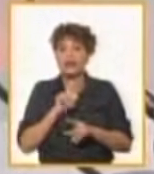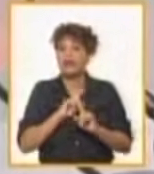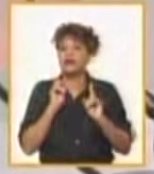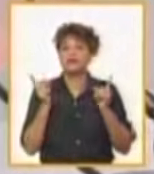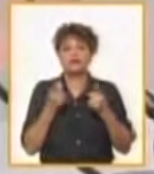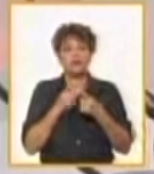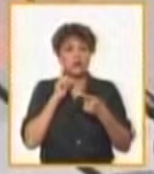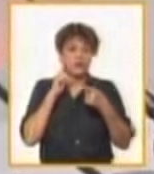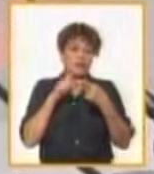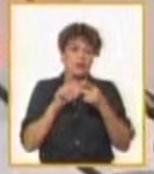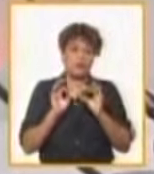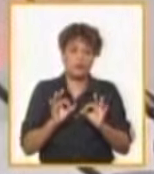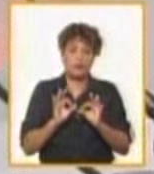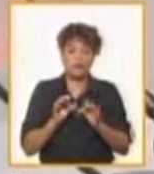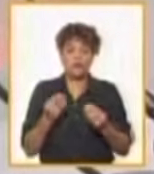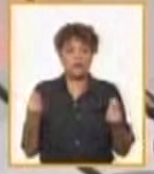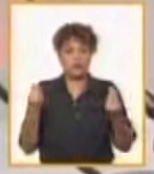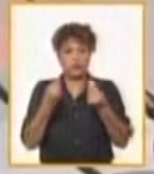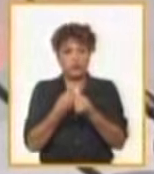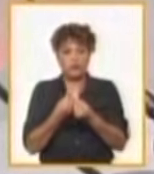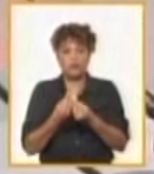de la cultura.